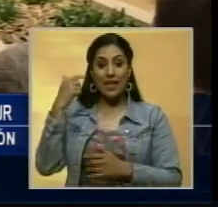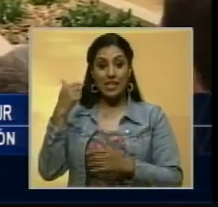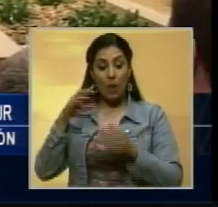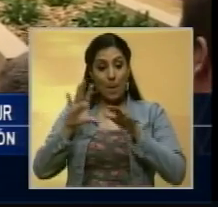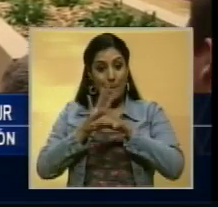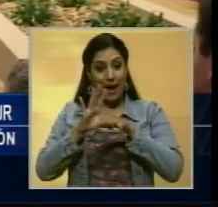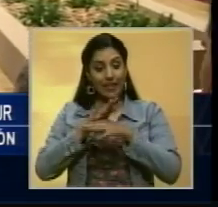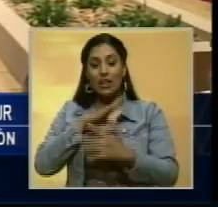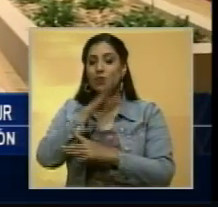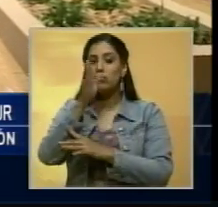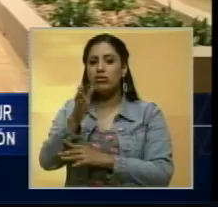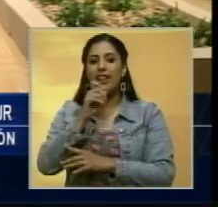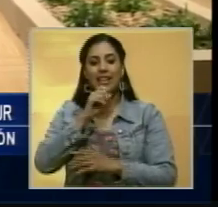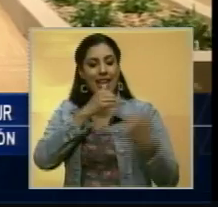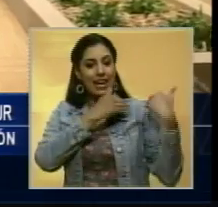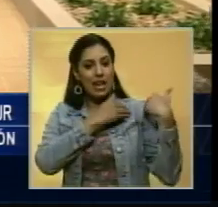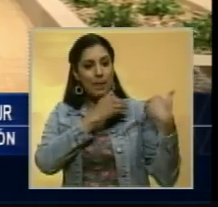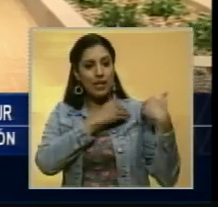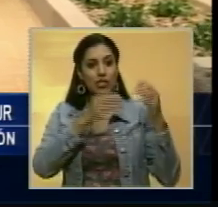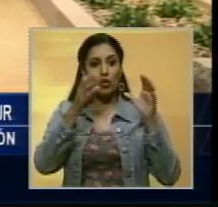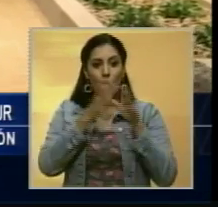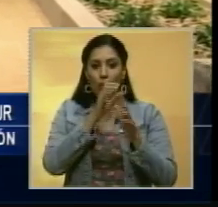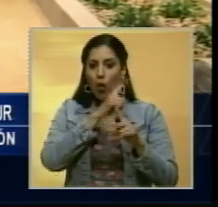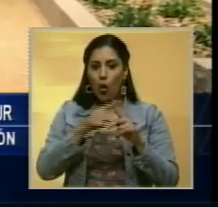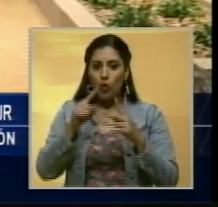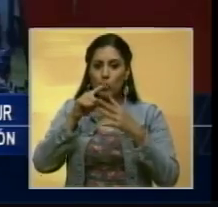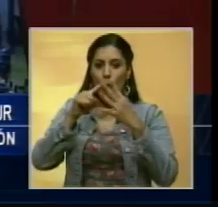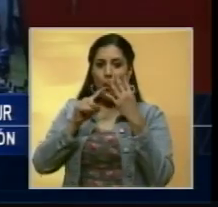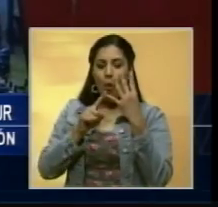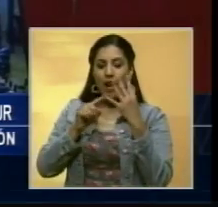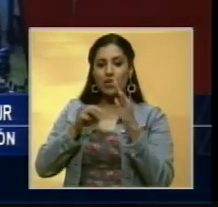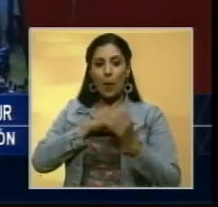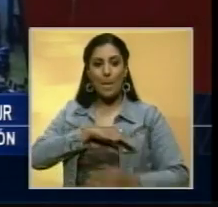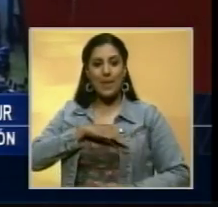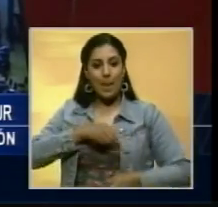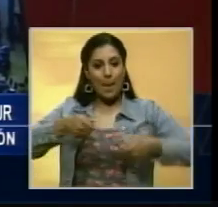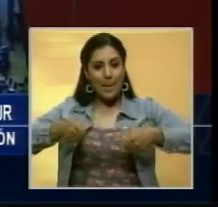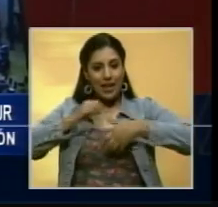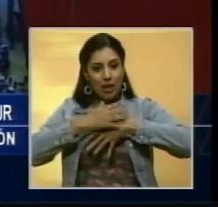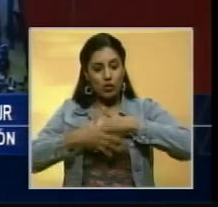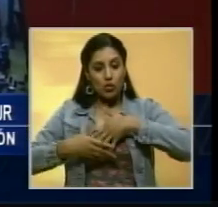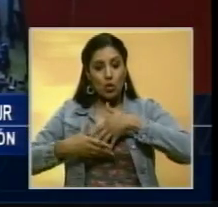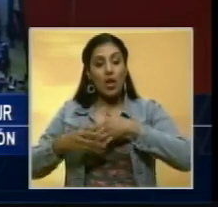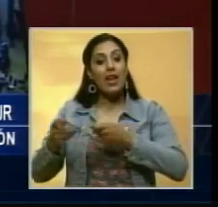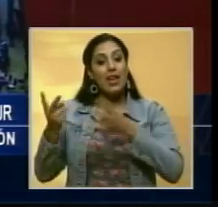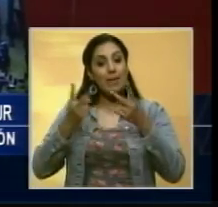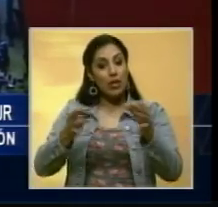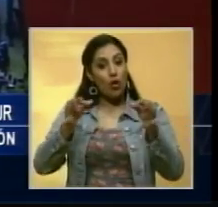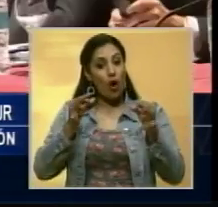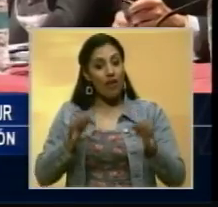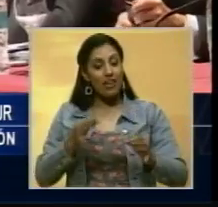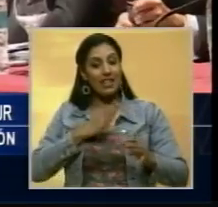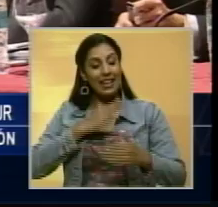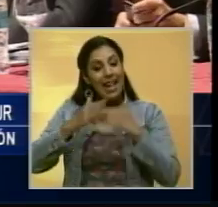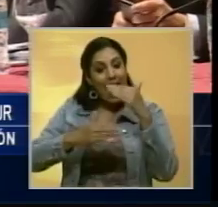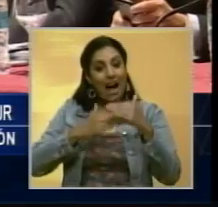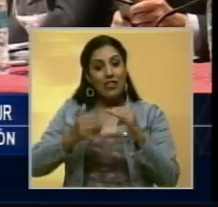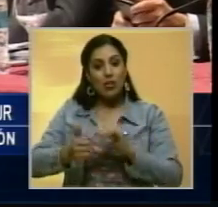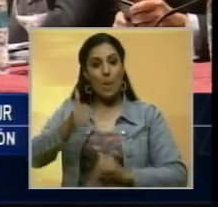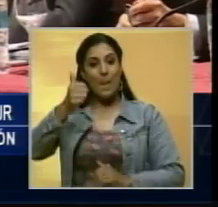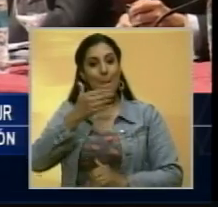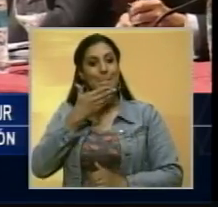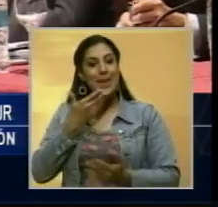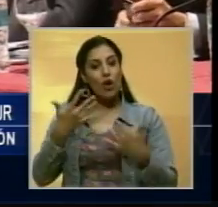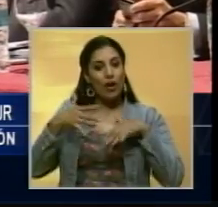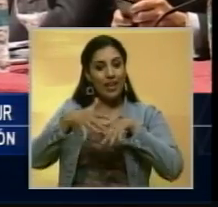martes, a la que asistieron los representantes de los otros 4 miembros del Mercosur. La invitación oficial señala que la meta del encuentro es avanzar en una mayor y